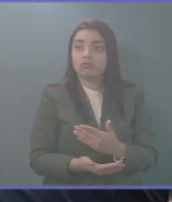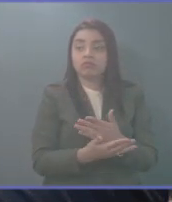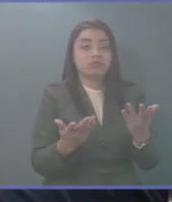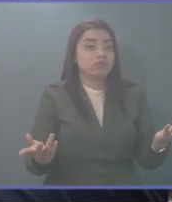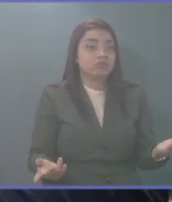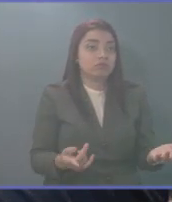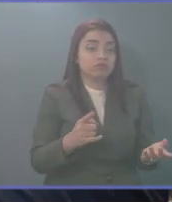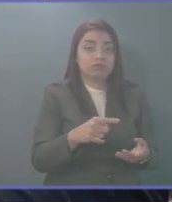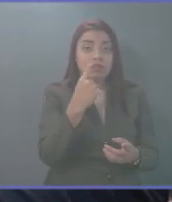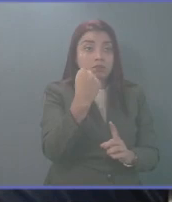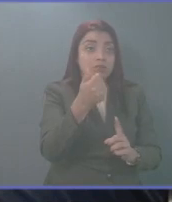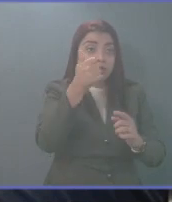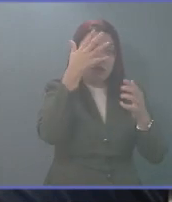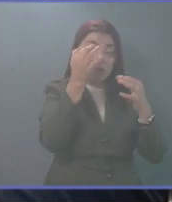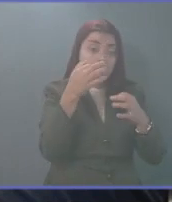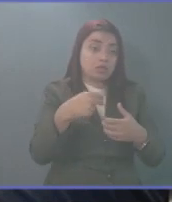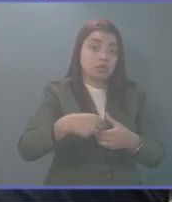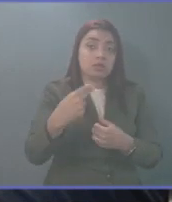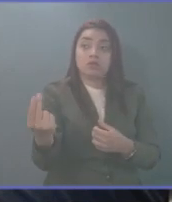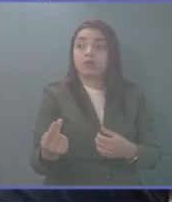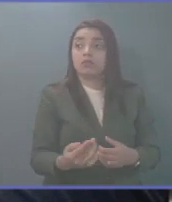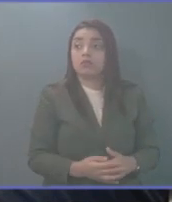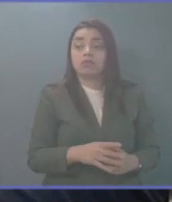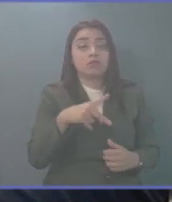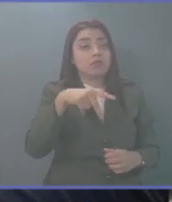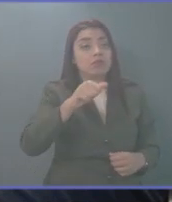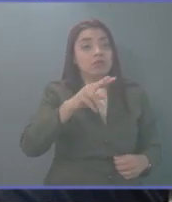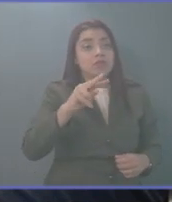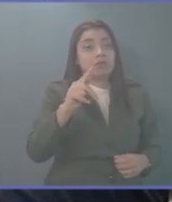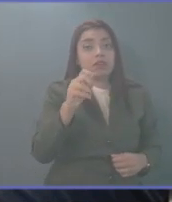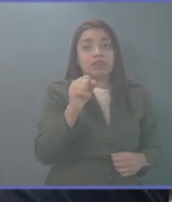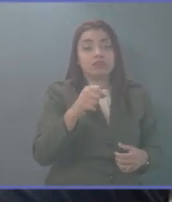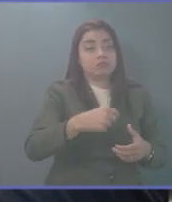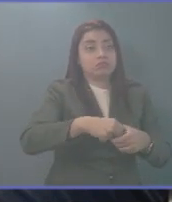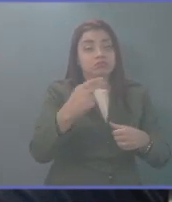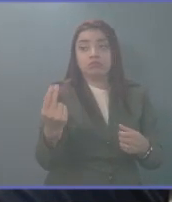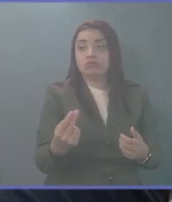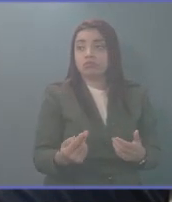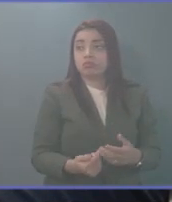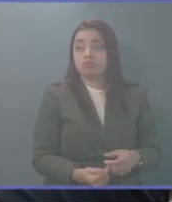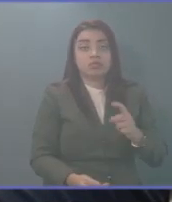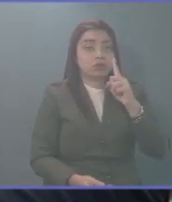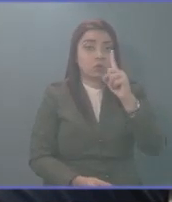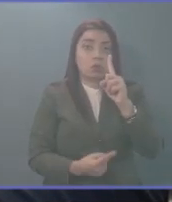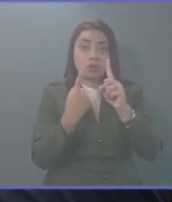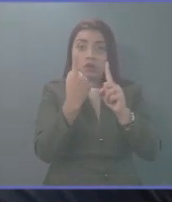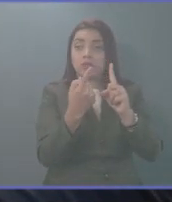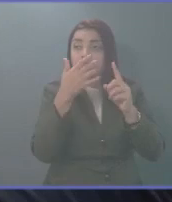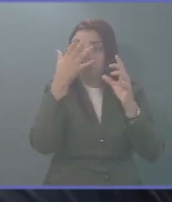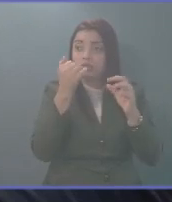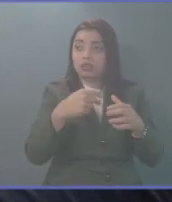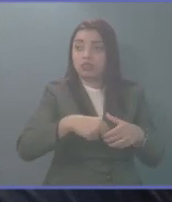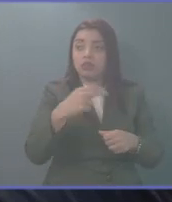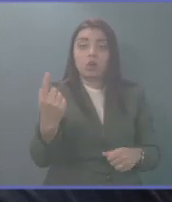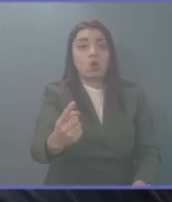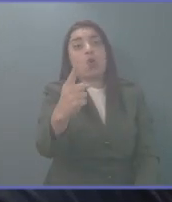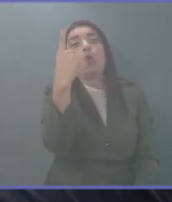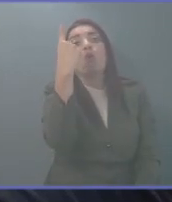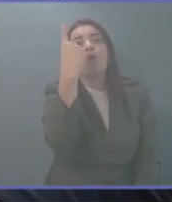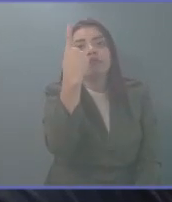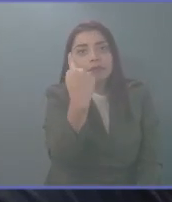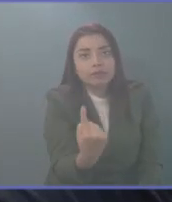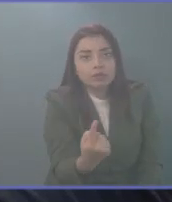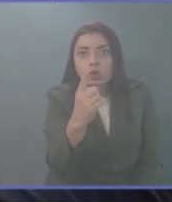Ellos renunciaron, el personal de las pavas. Y solo una persona es la que ha renunciado en las pavas. Una